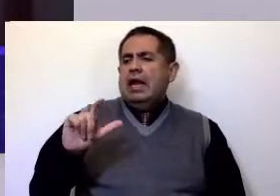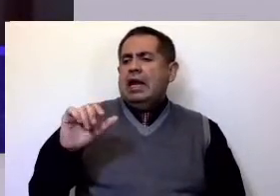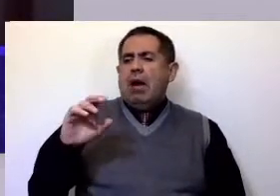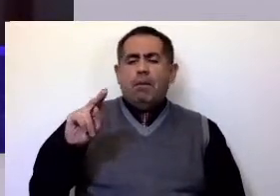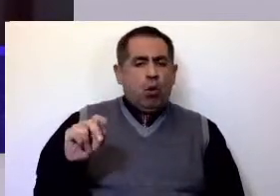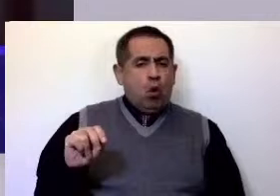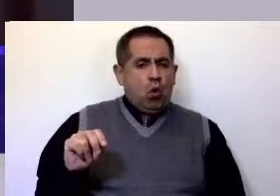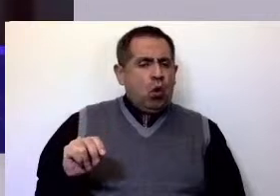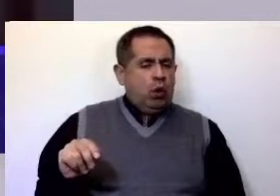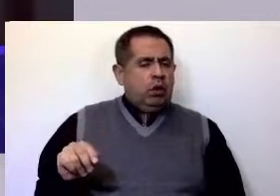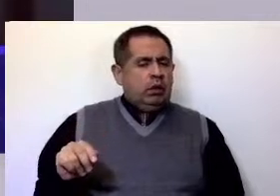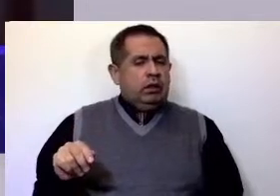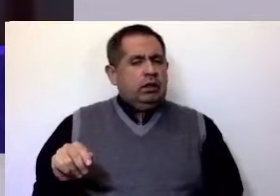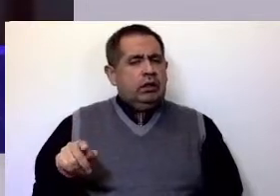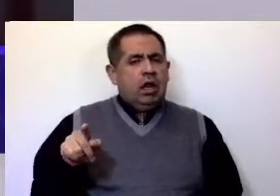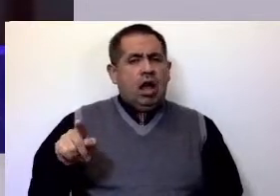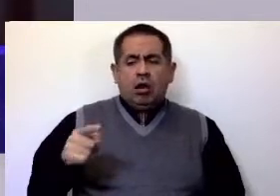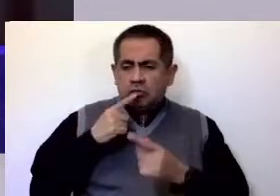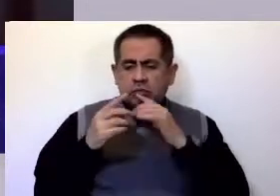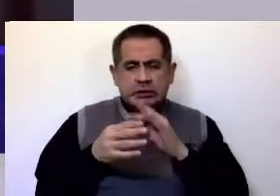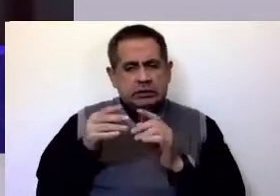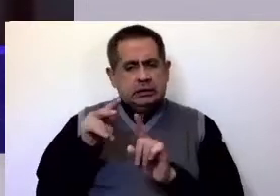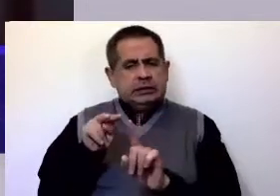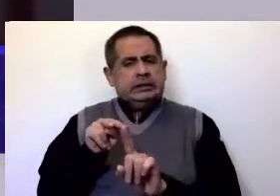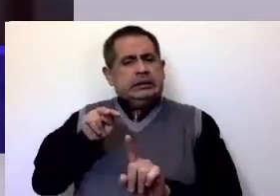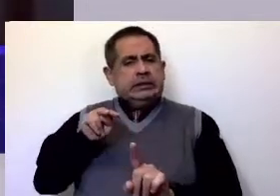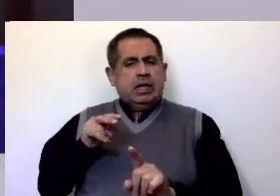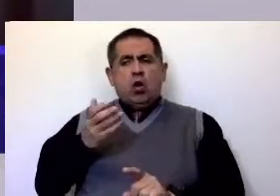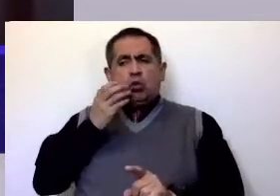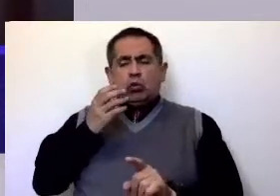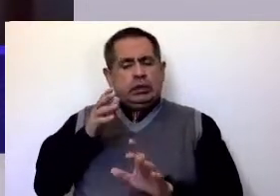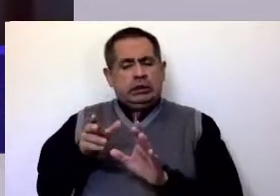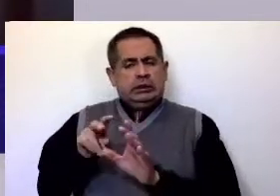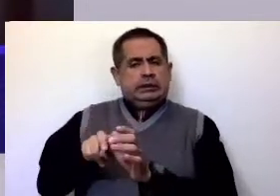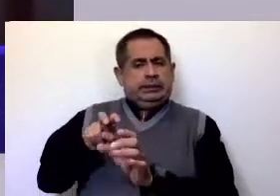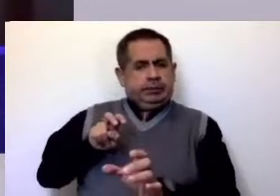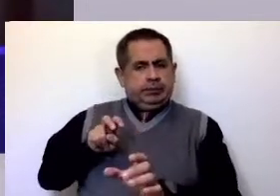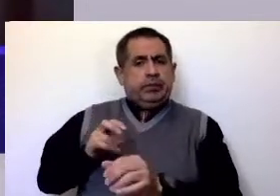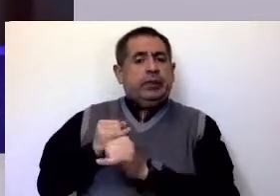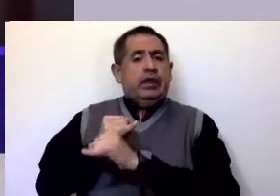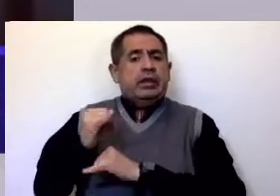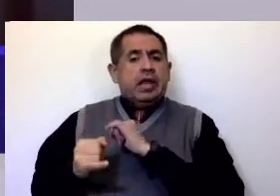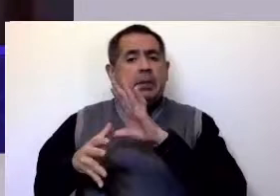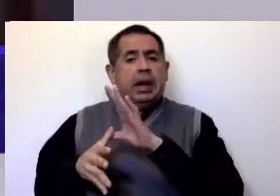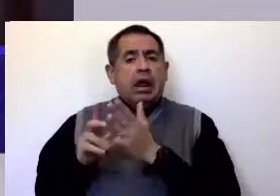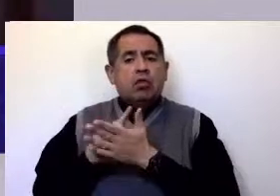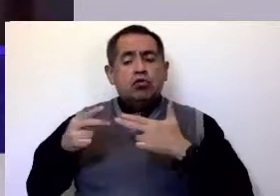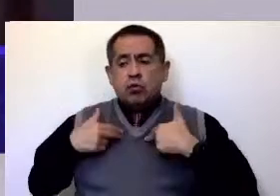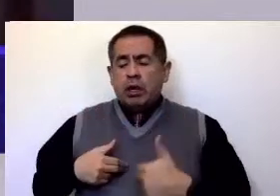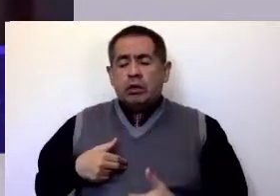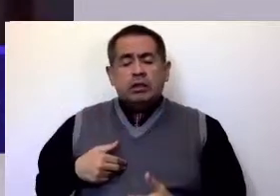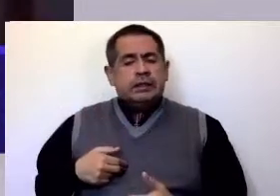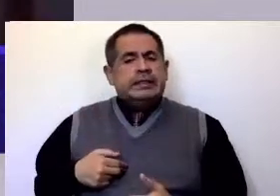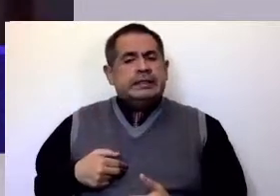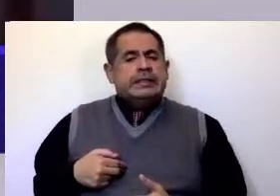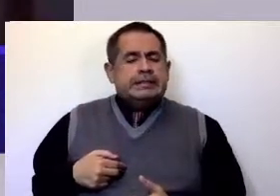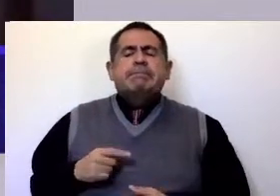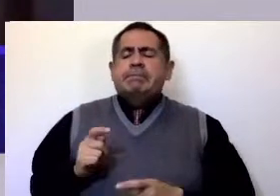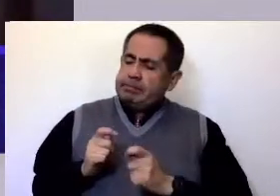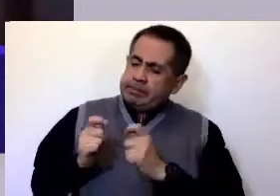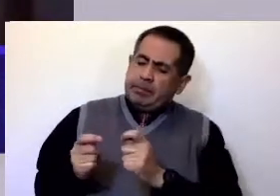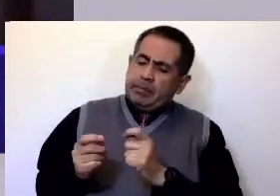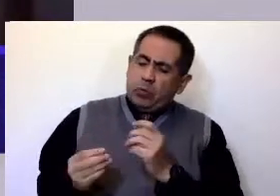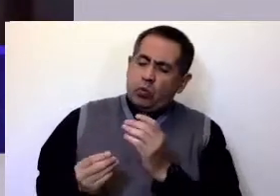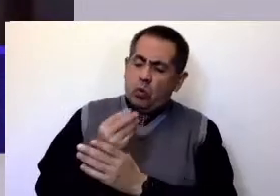evolutiva y apartándose de su jurisprudencia tradicional la corte interamericana de derechos humanos le otorga un nuevo contenido